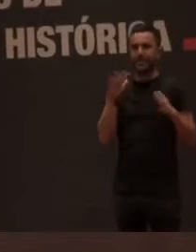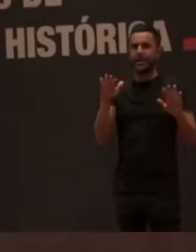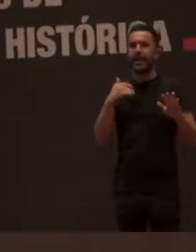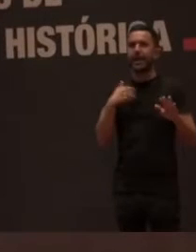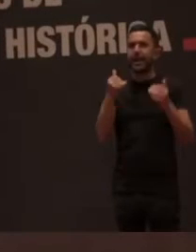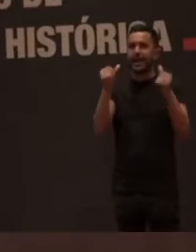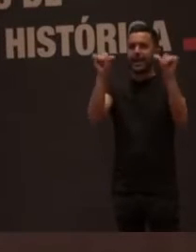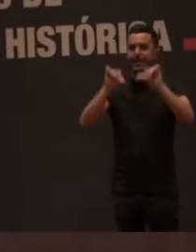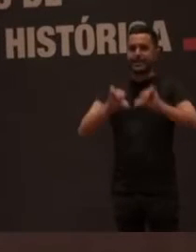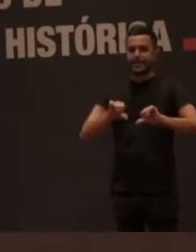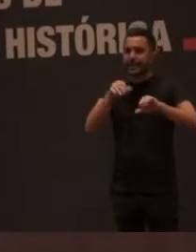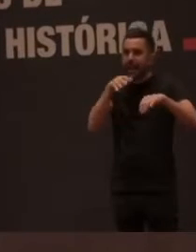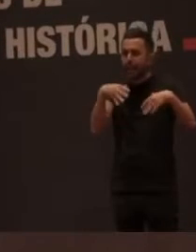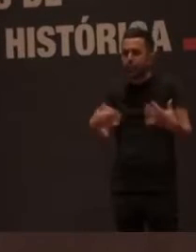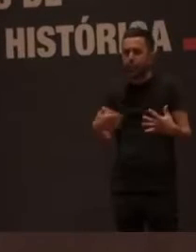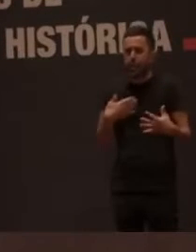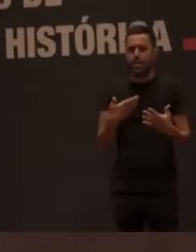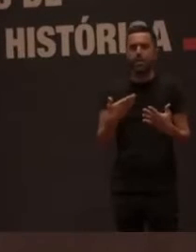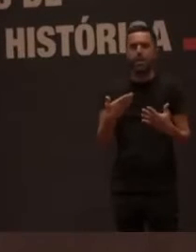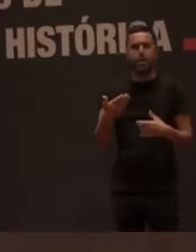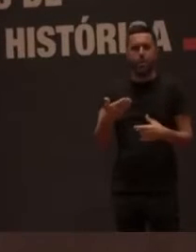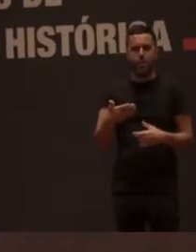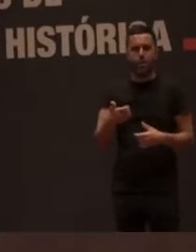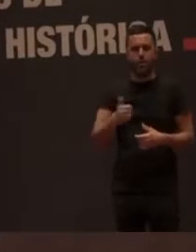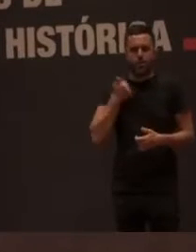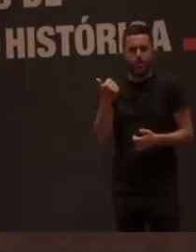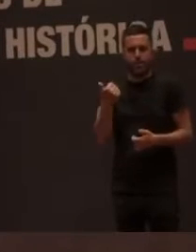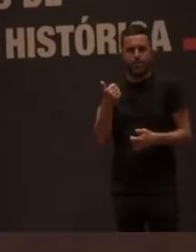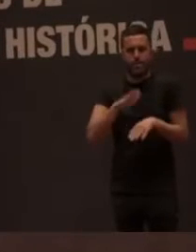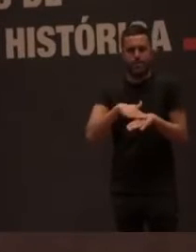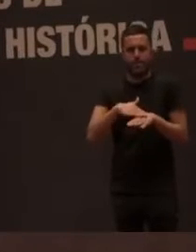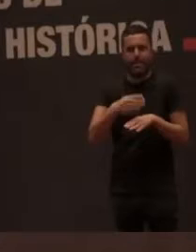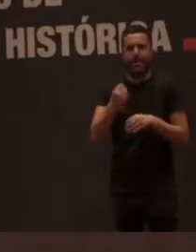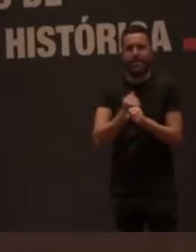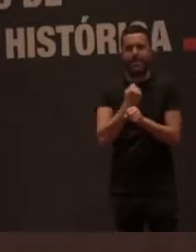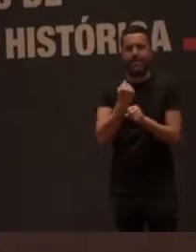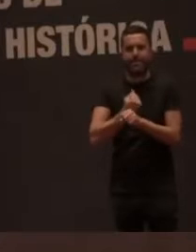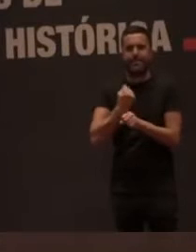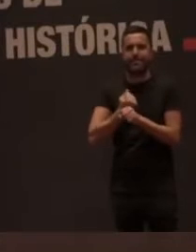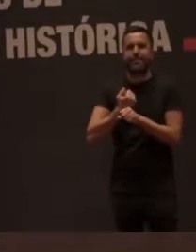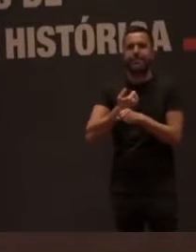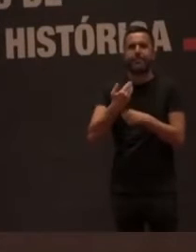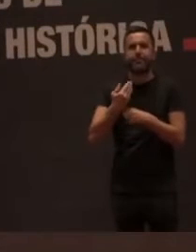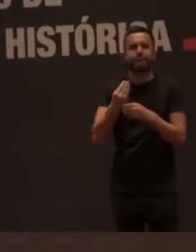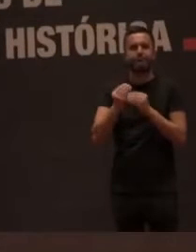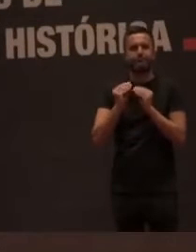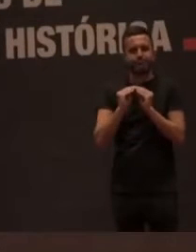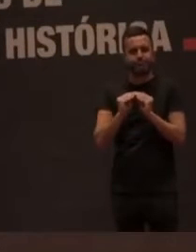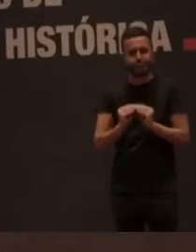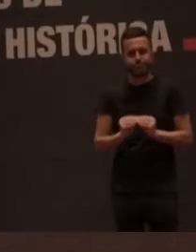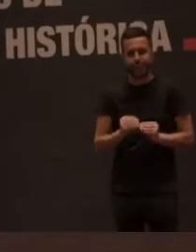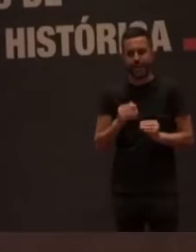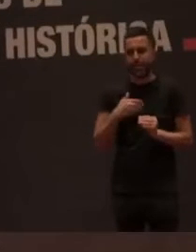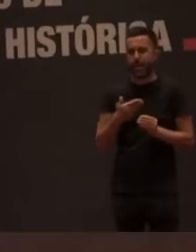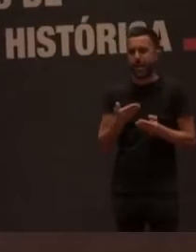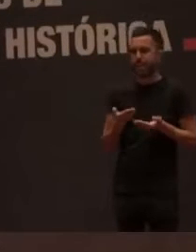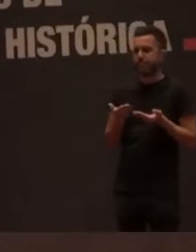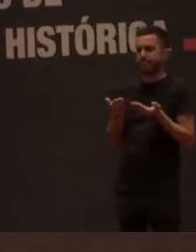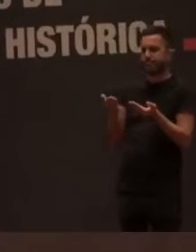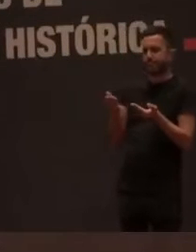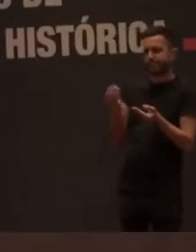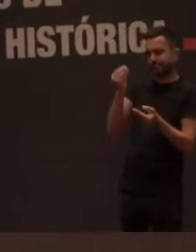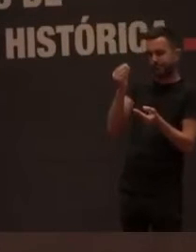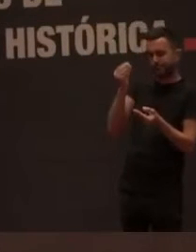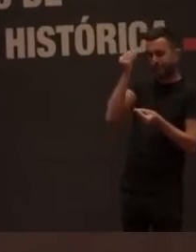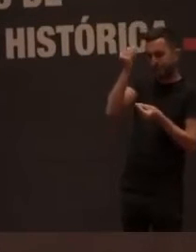oportunidad precisamente para hacer ese trabajo, ¿no? Ese trabajo de pensar, de colocarnos en una situación en la que tengan que